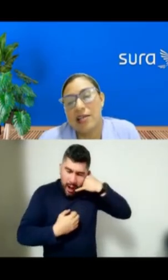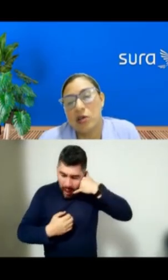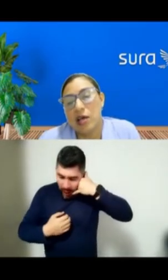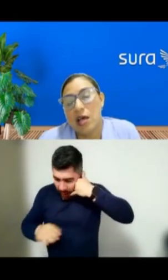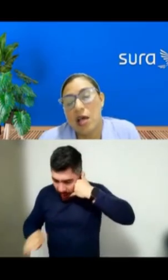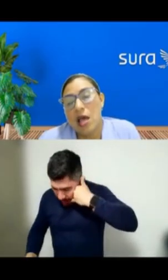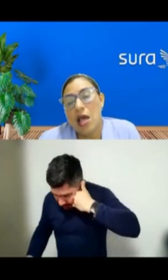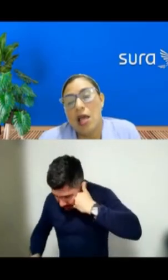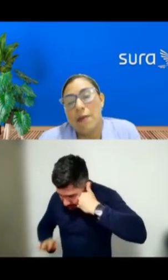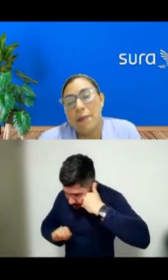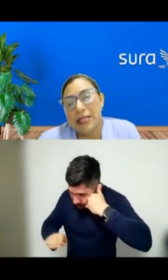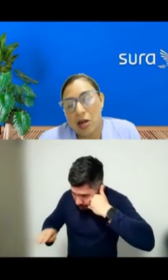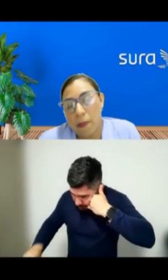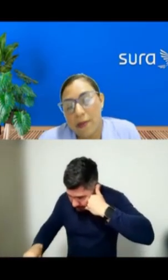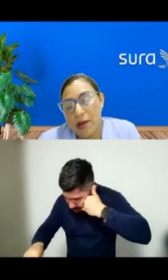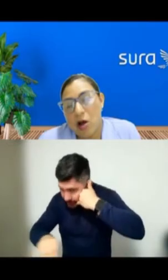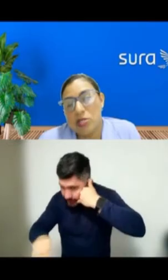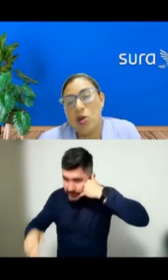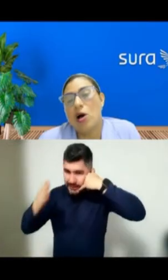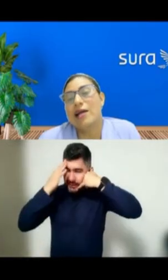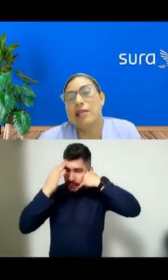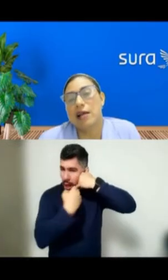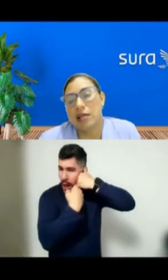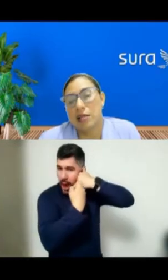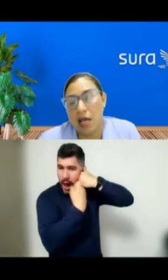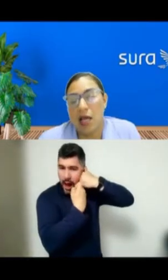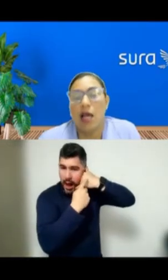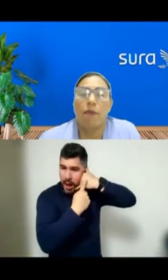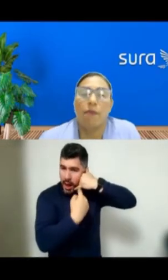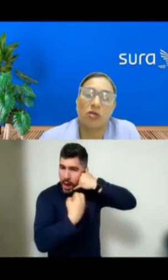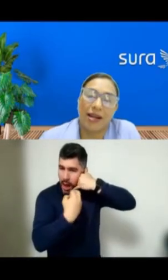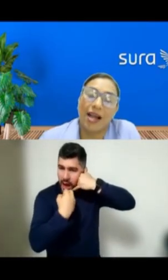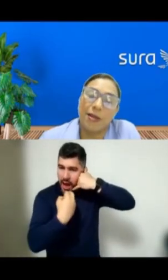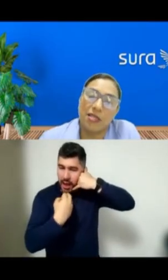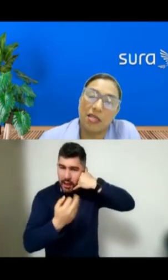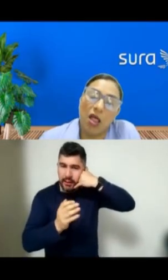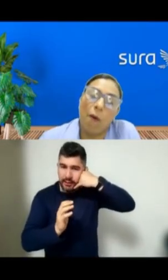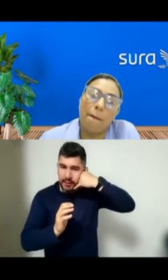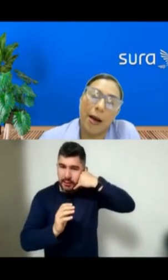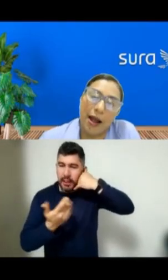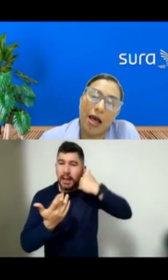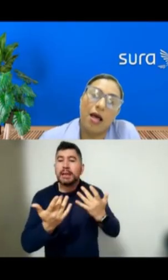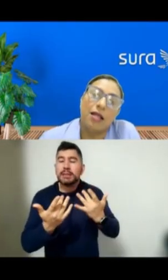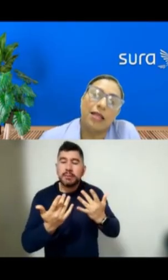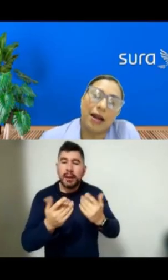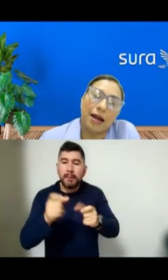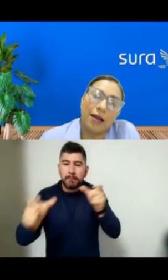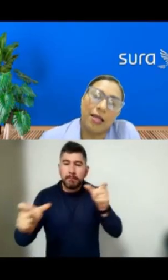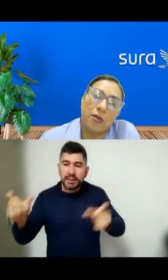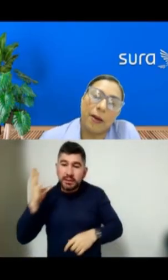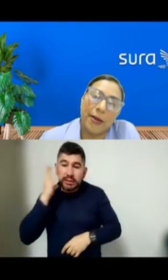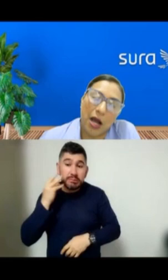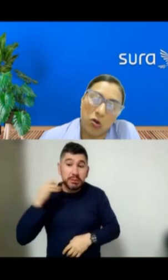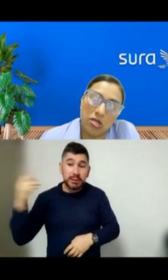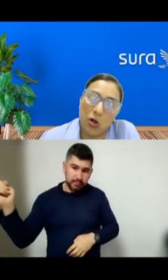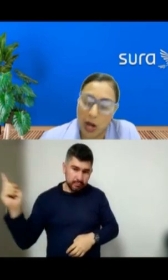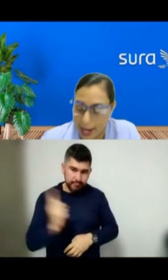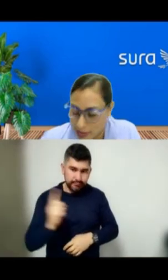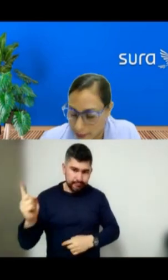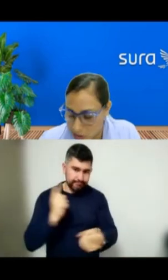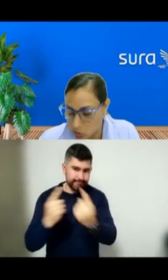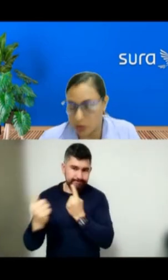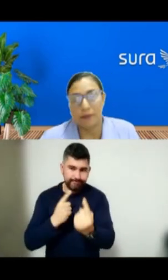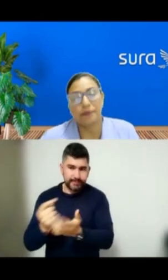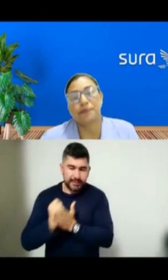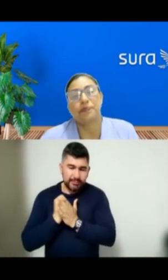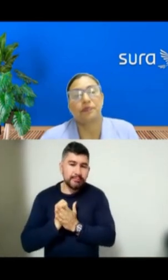debemos hacer en caso de prestarle los primeros auxilios hasta que llegue el personal capacitado para dar esos primeros